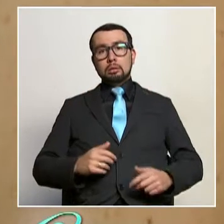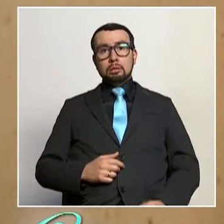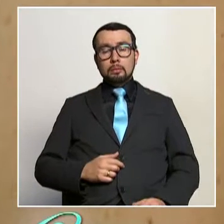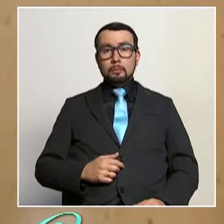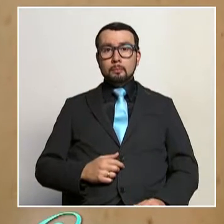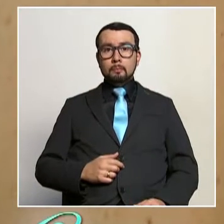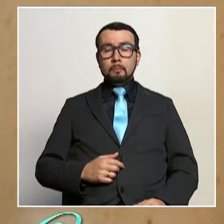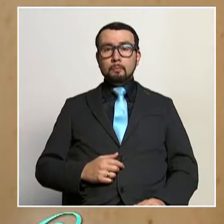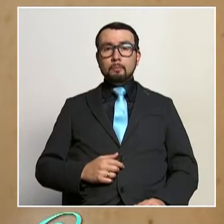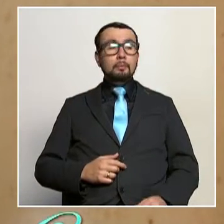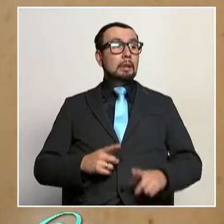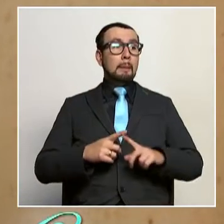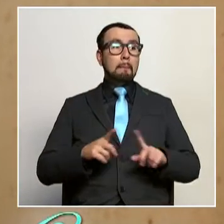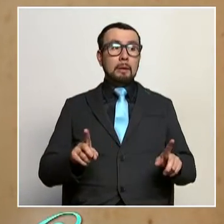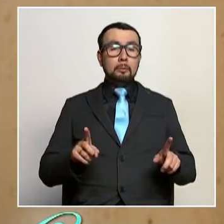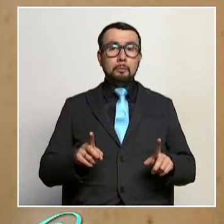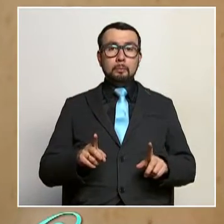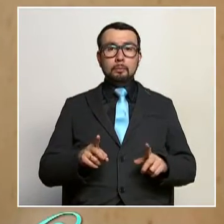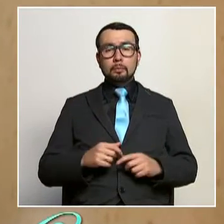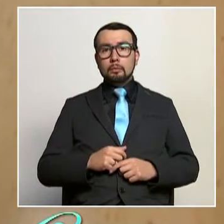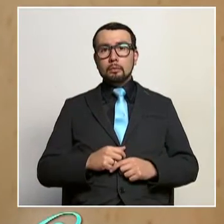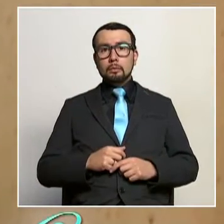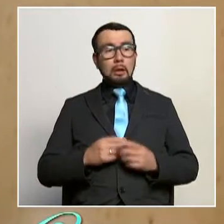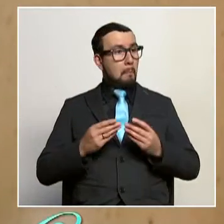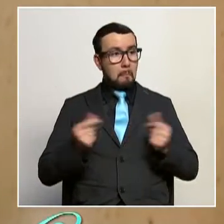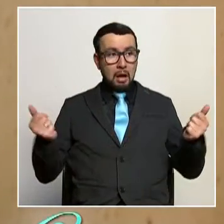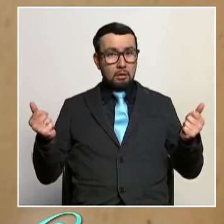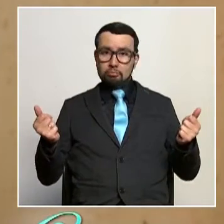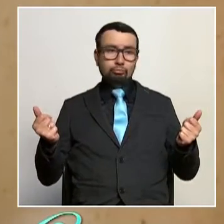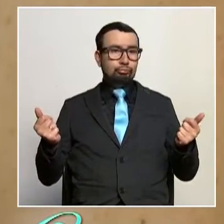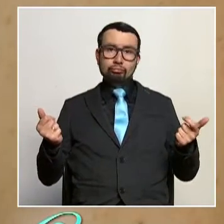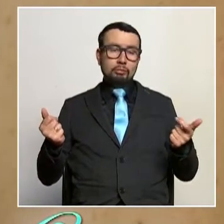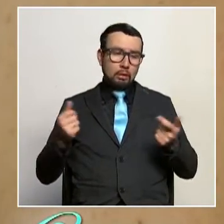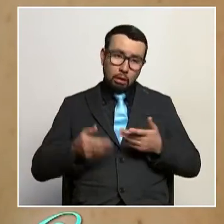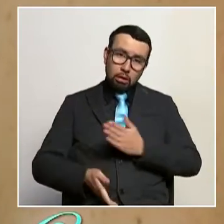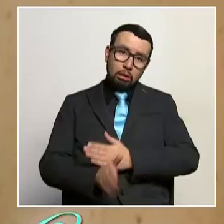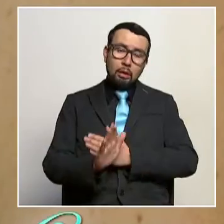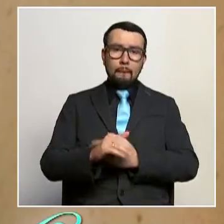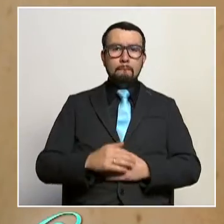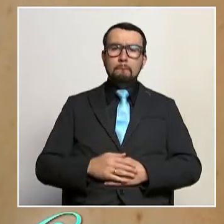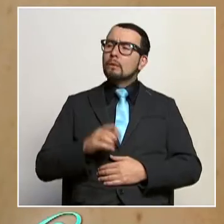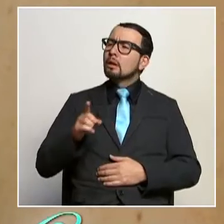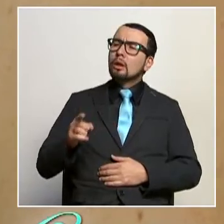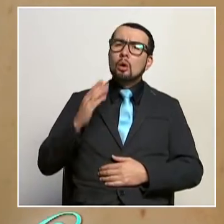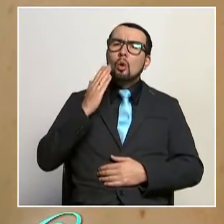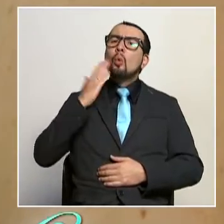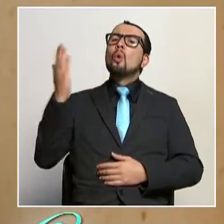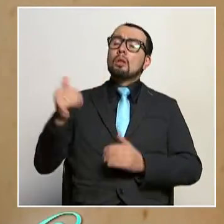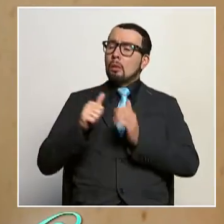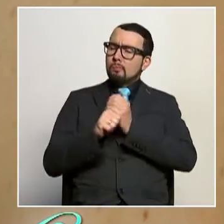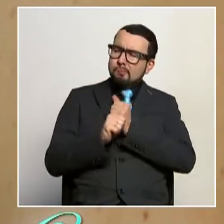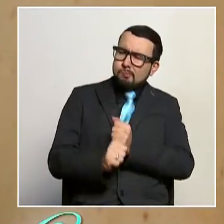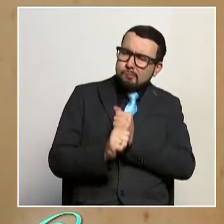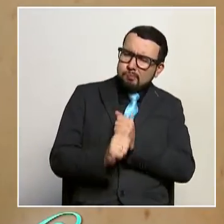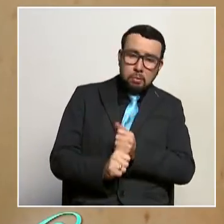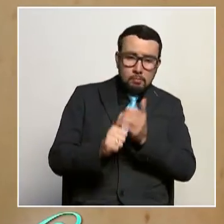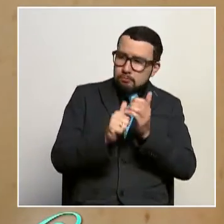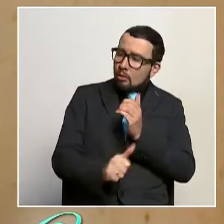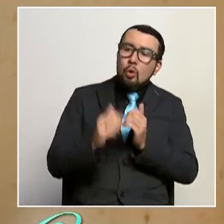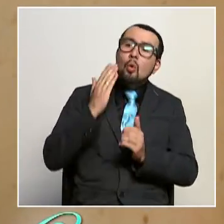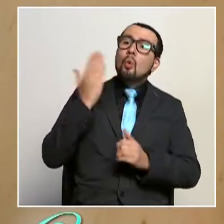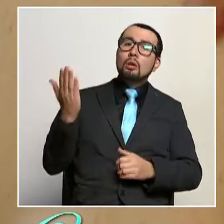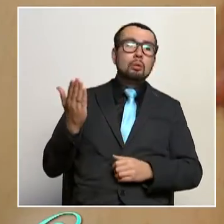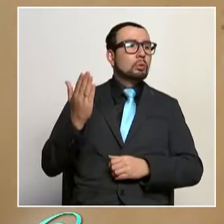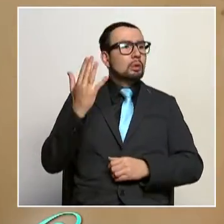días? Pero no elimina. ¿Cuántos días se podría demorar para dar del cuerpo? Uy, 5,